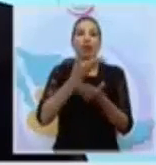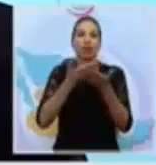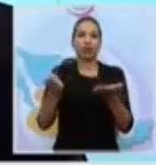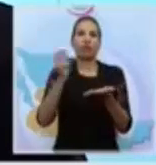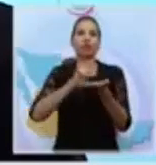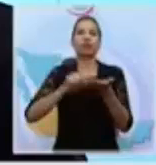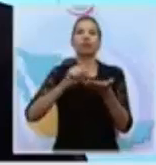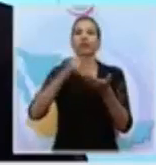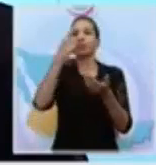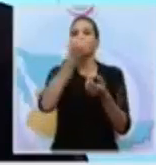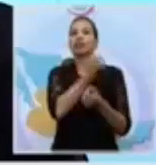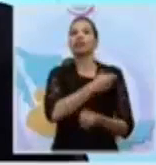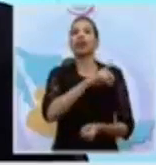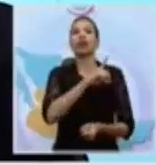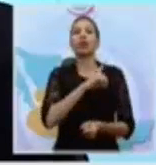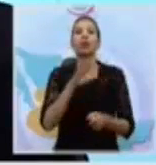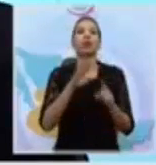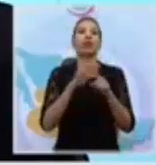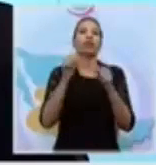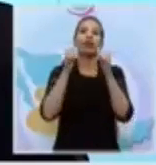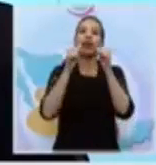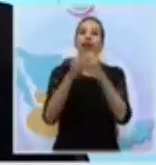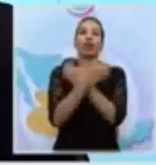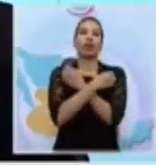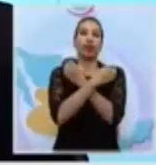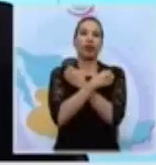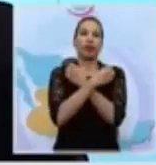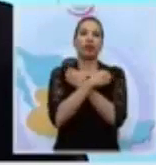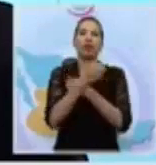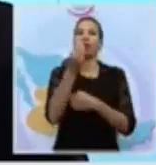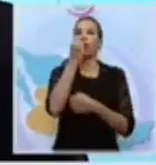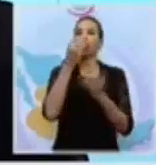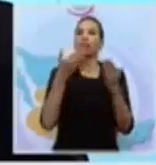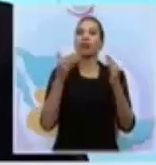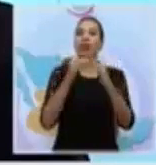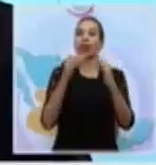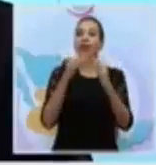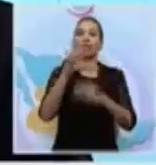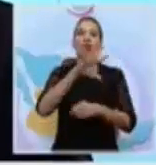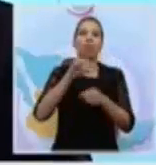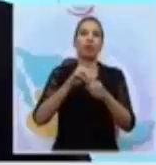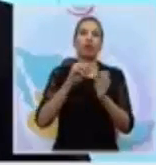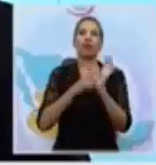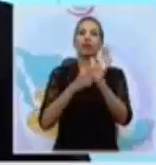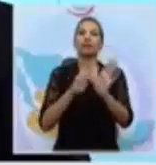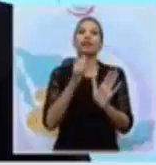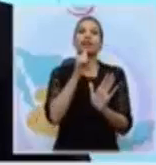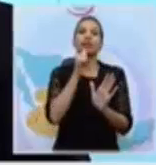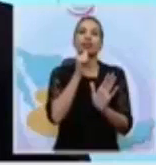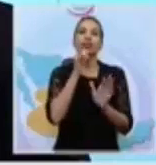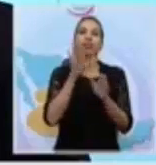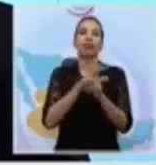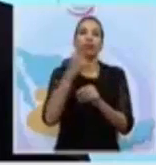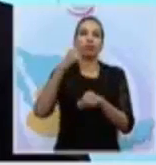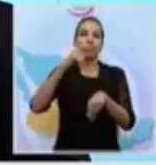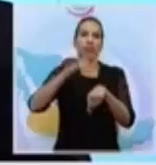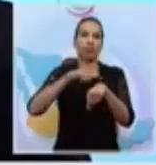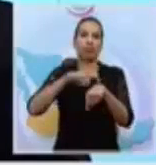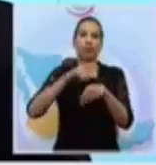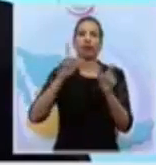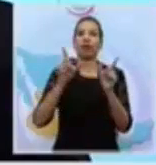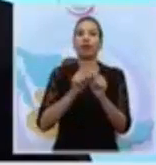escritas para salud, seguridad social, educación, alimentación y vivienda las dejo sin exponer por restricciones de